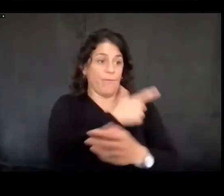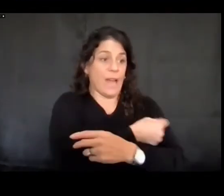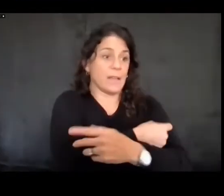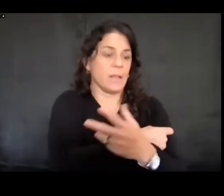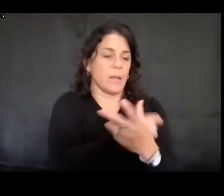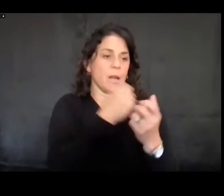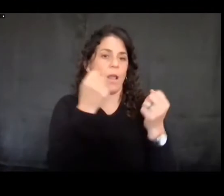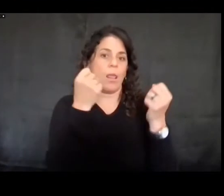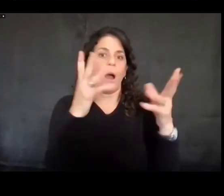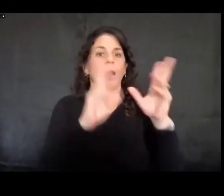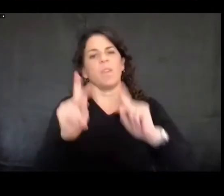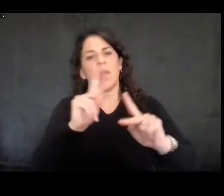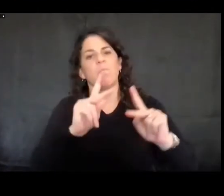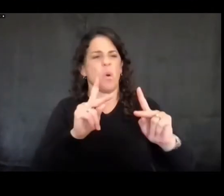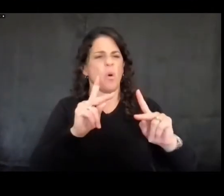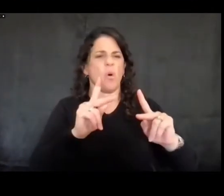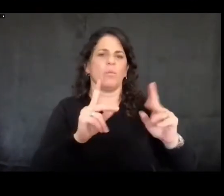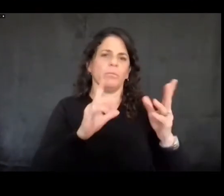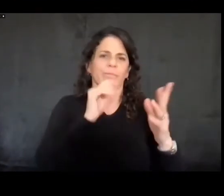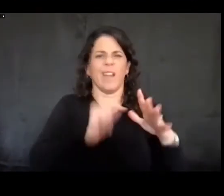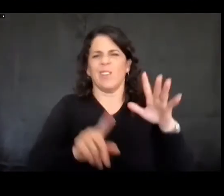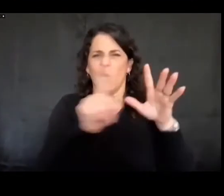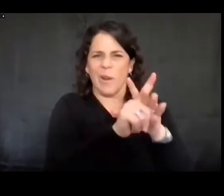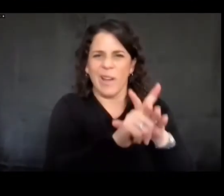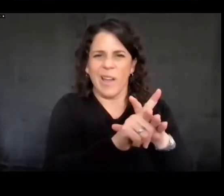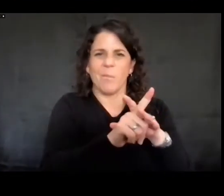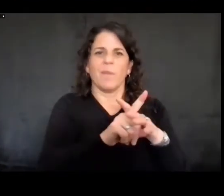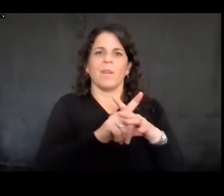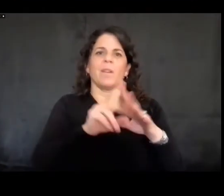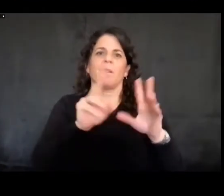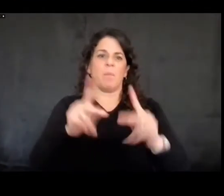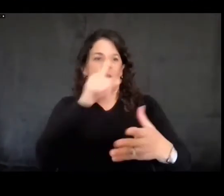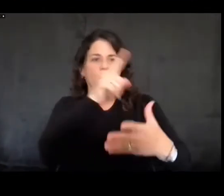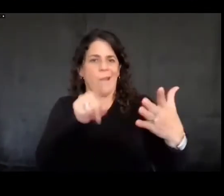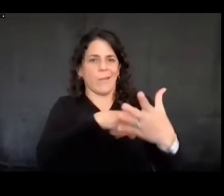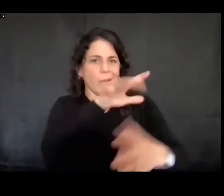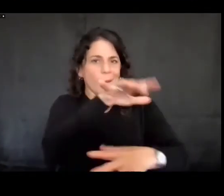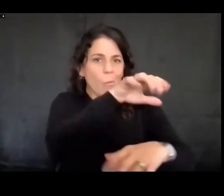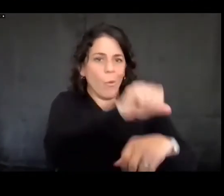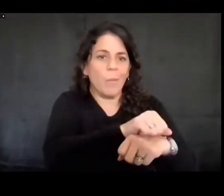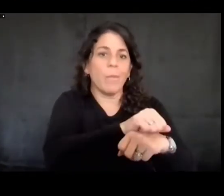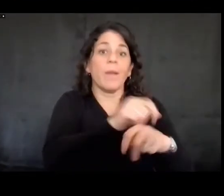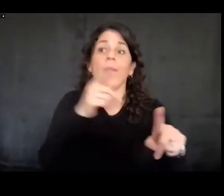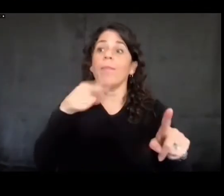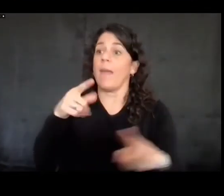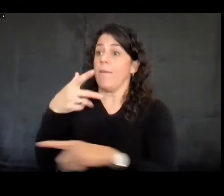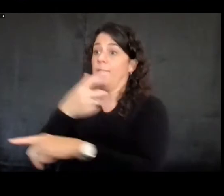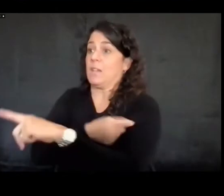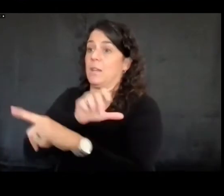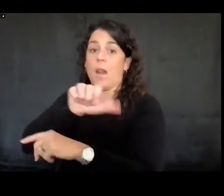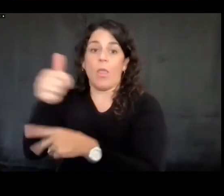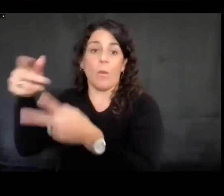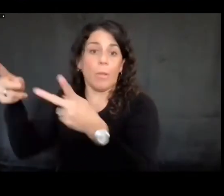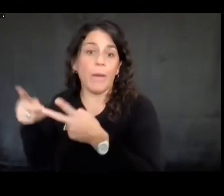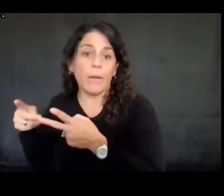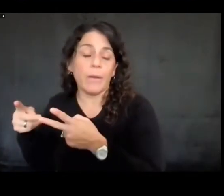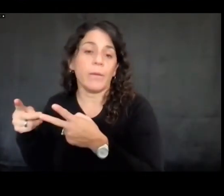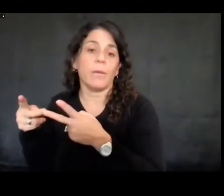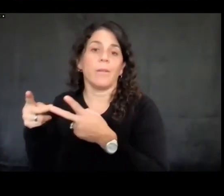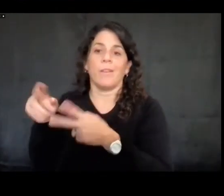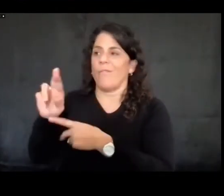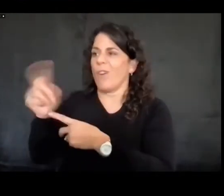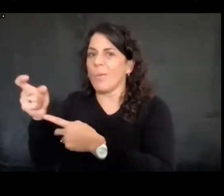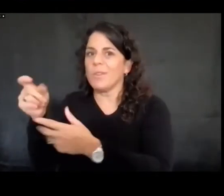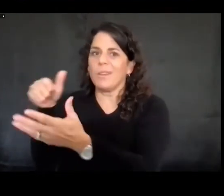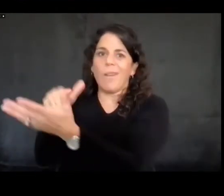que tenemos personas que están cancelando sus cifras porque han podido recibir la vacuna en otro lado